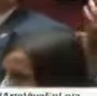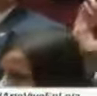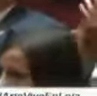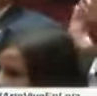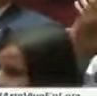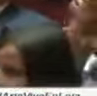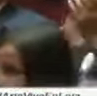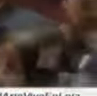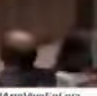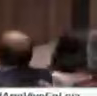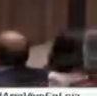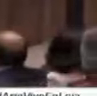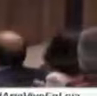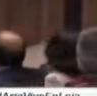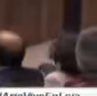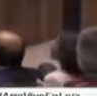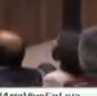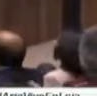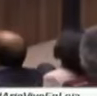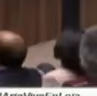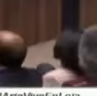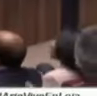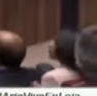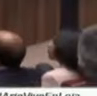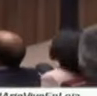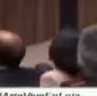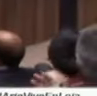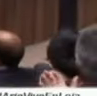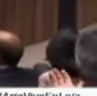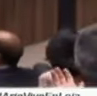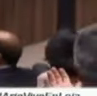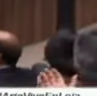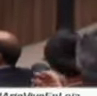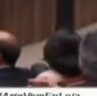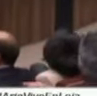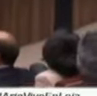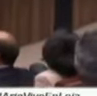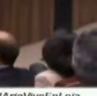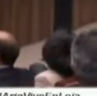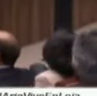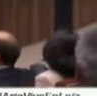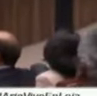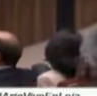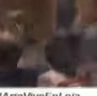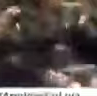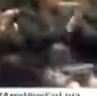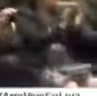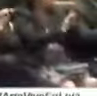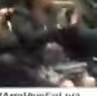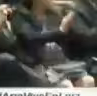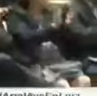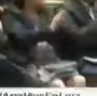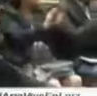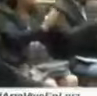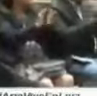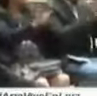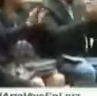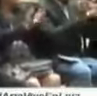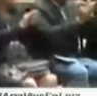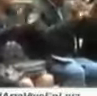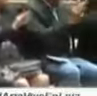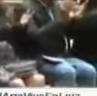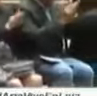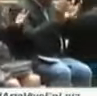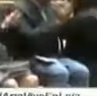fundada hace 19 años, ha interpretado una complejísima composición para deleitar a Loja, al país y